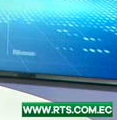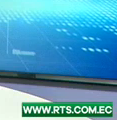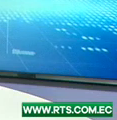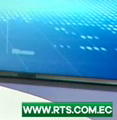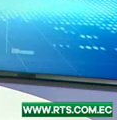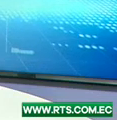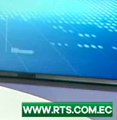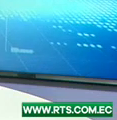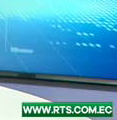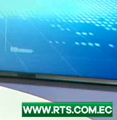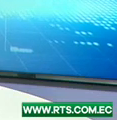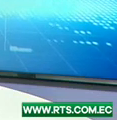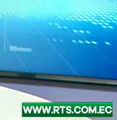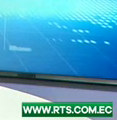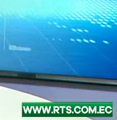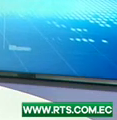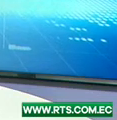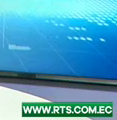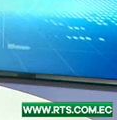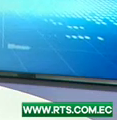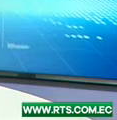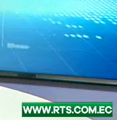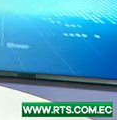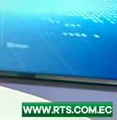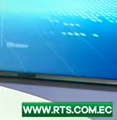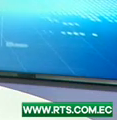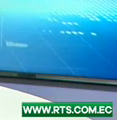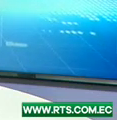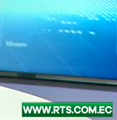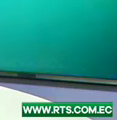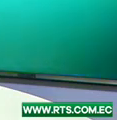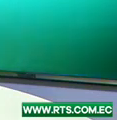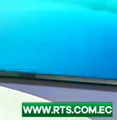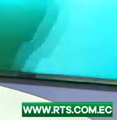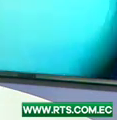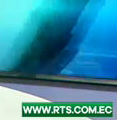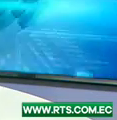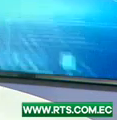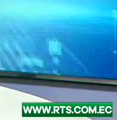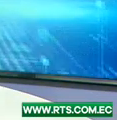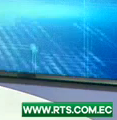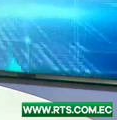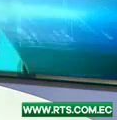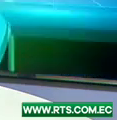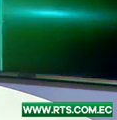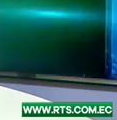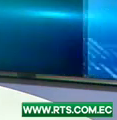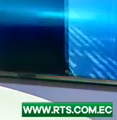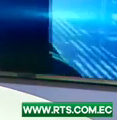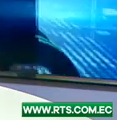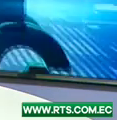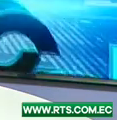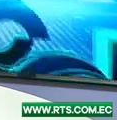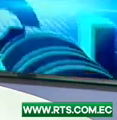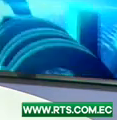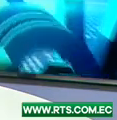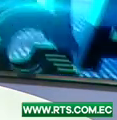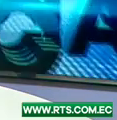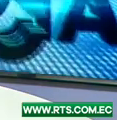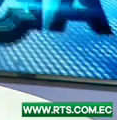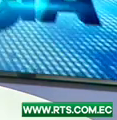diversos temas nacionales la funcionaria aprovechó la ocasión para presentar al nuevo gobernador de la provincia del azuay oswaldo